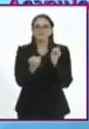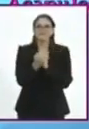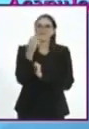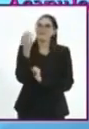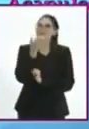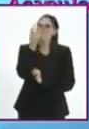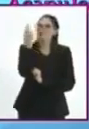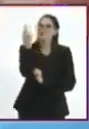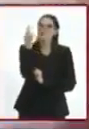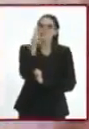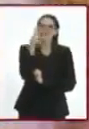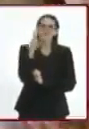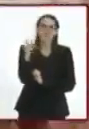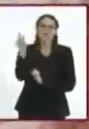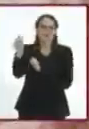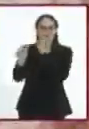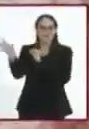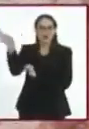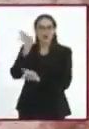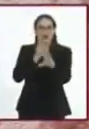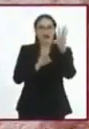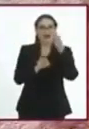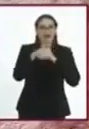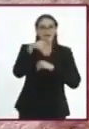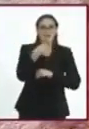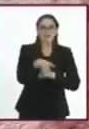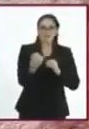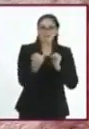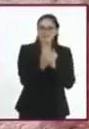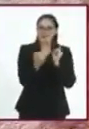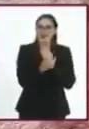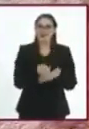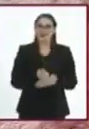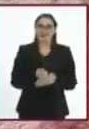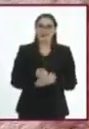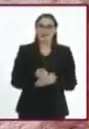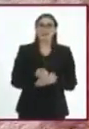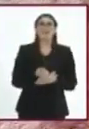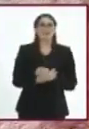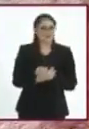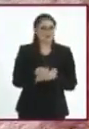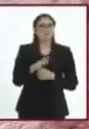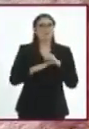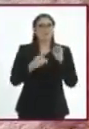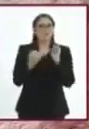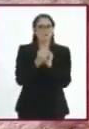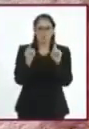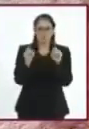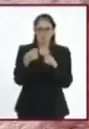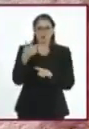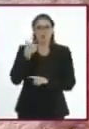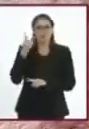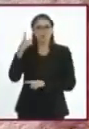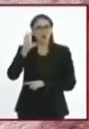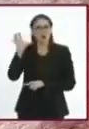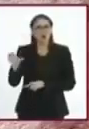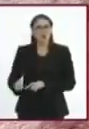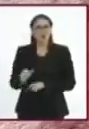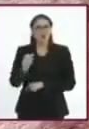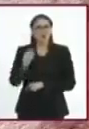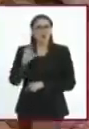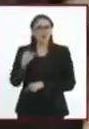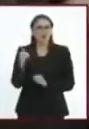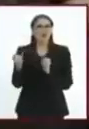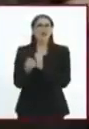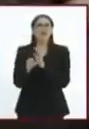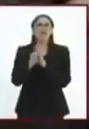poblana. Asimismo, encontramos elementos de origen africano en géneros musicales como el son y el jarabe. Es